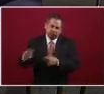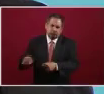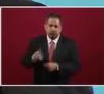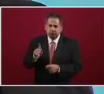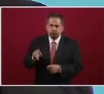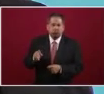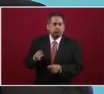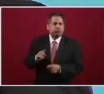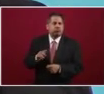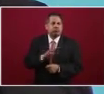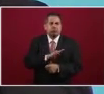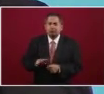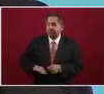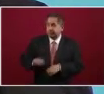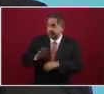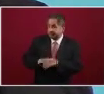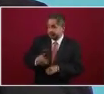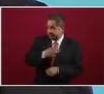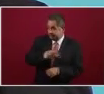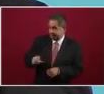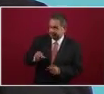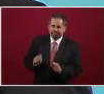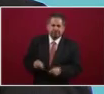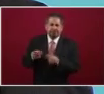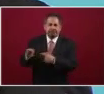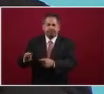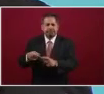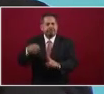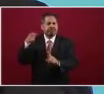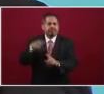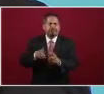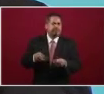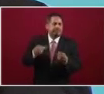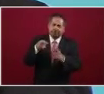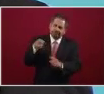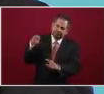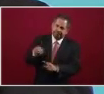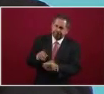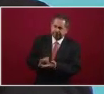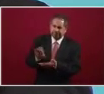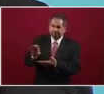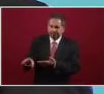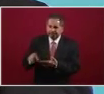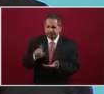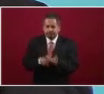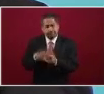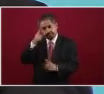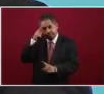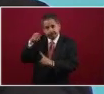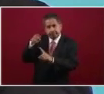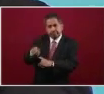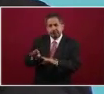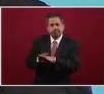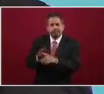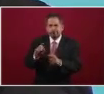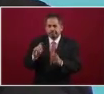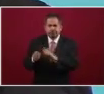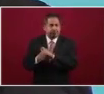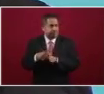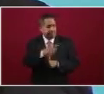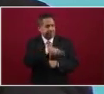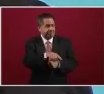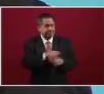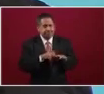municipios de los más pobres del país. Estas subastas con sentido social, estas subastas que su objetivo es transformar bienes que